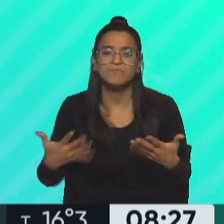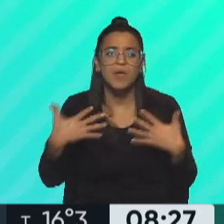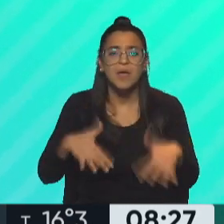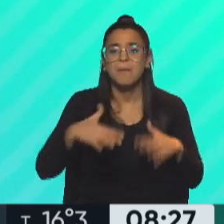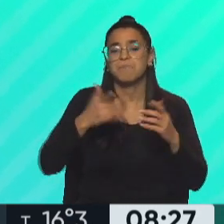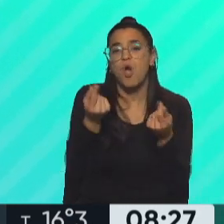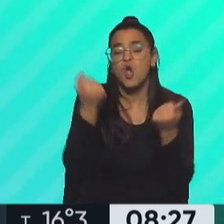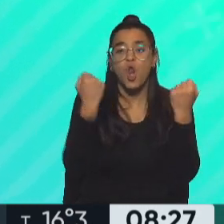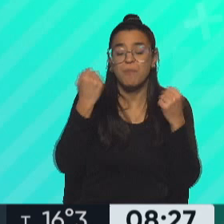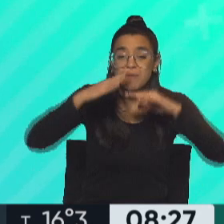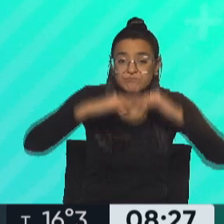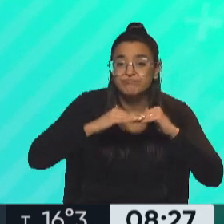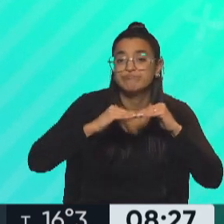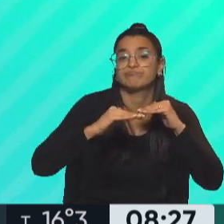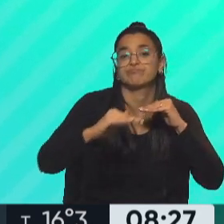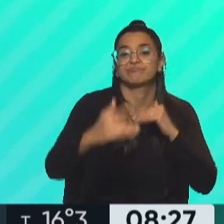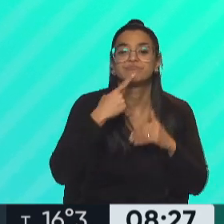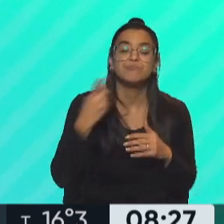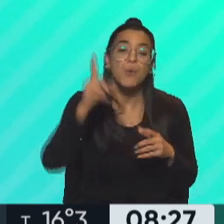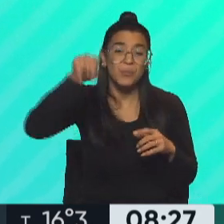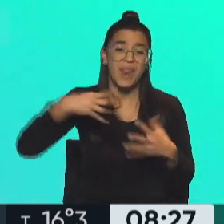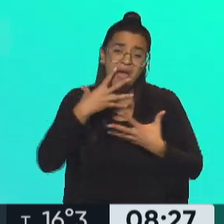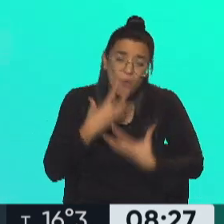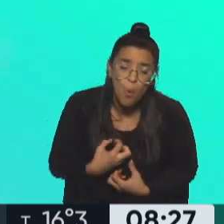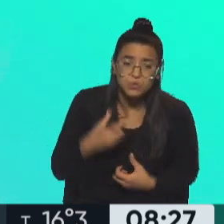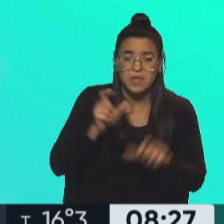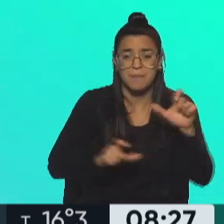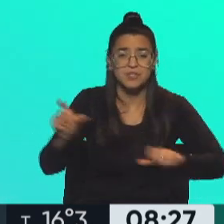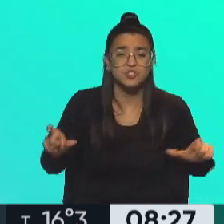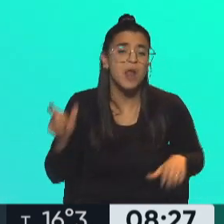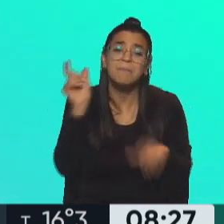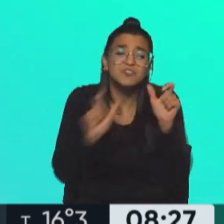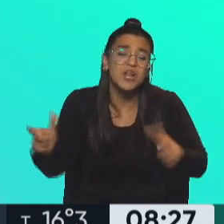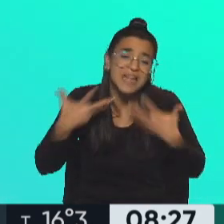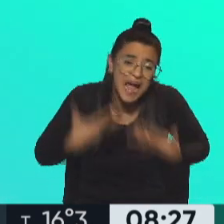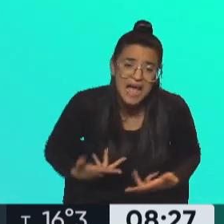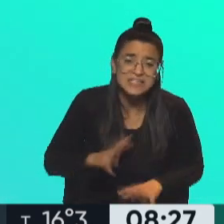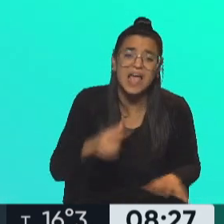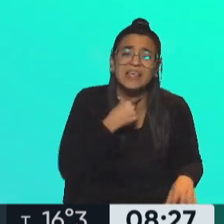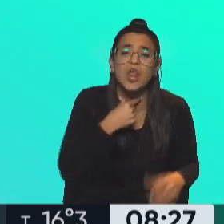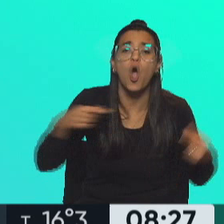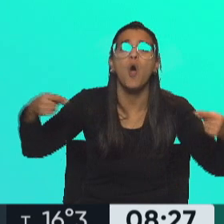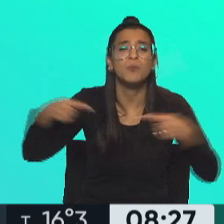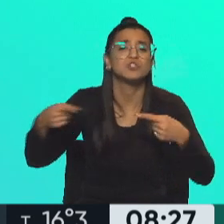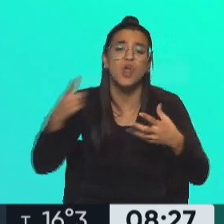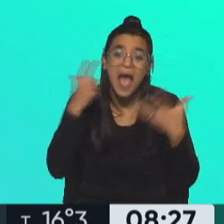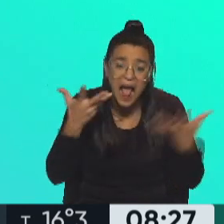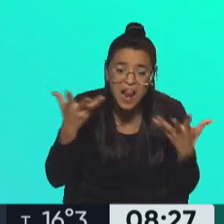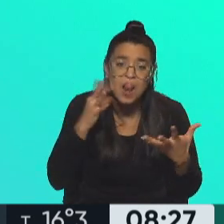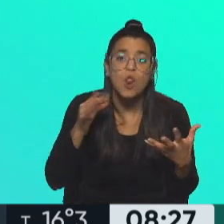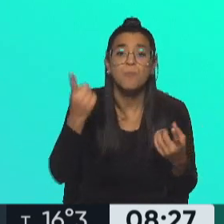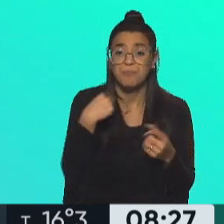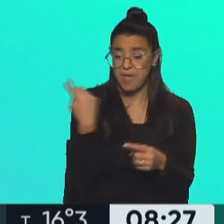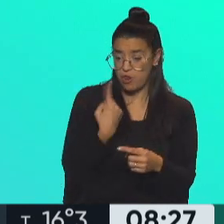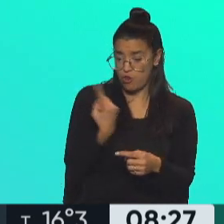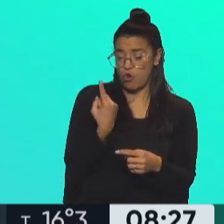paraliza la economía. Dice Tetaz, genera mucha angustia en la población, la gente está harta y quiere que la oposición haga algo. Pero nuestro rol